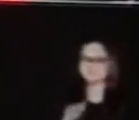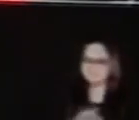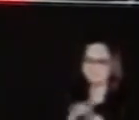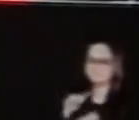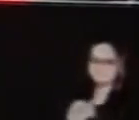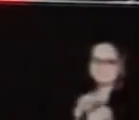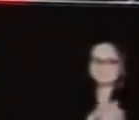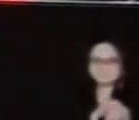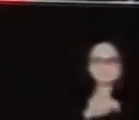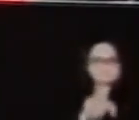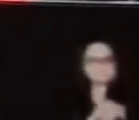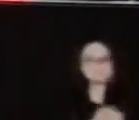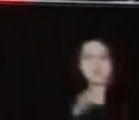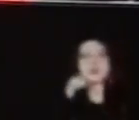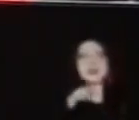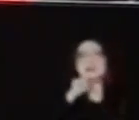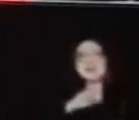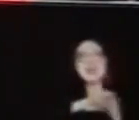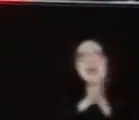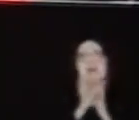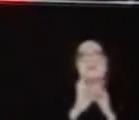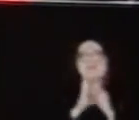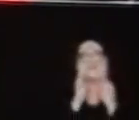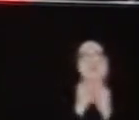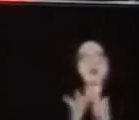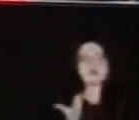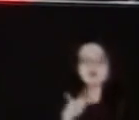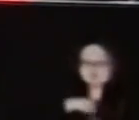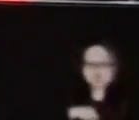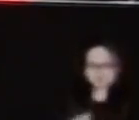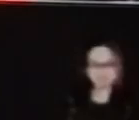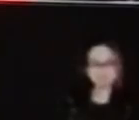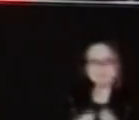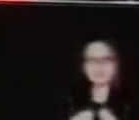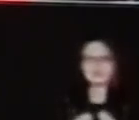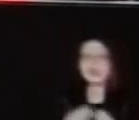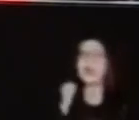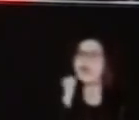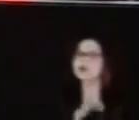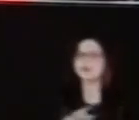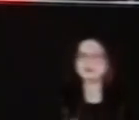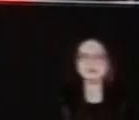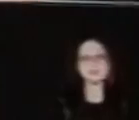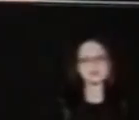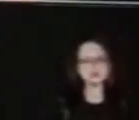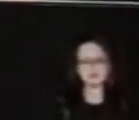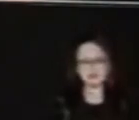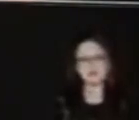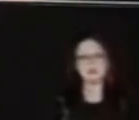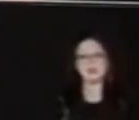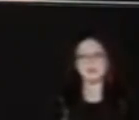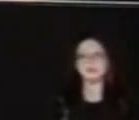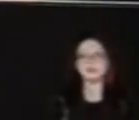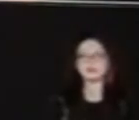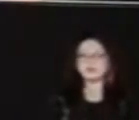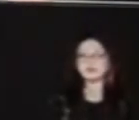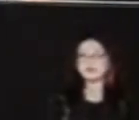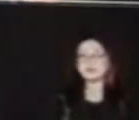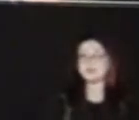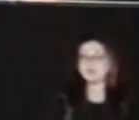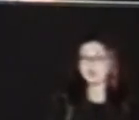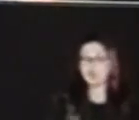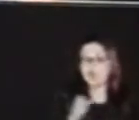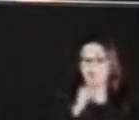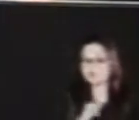fraternidad en forma de vida y de gobierno. No se trata de